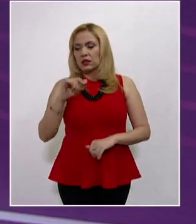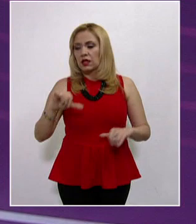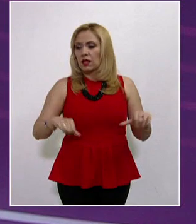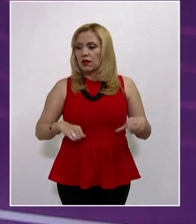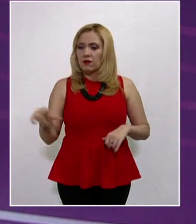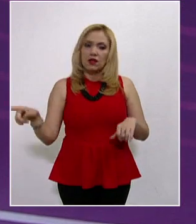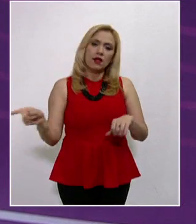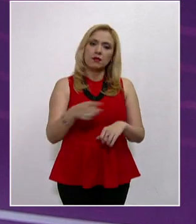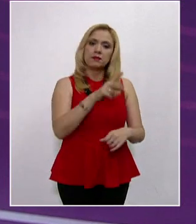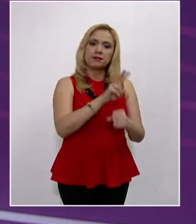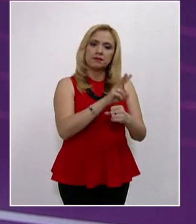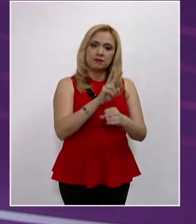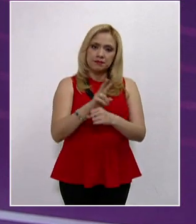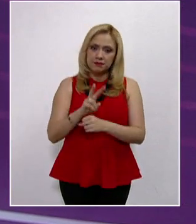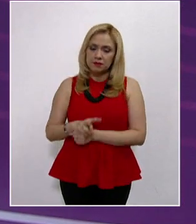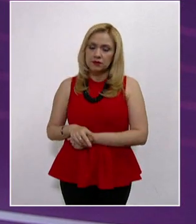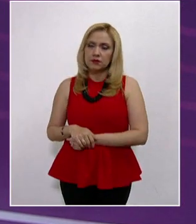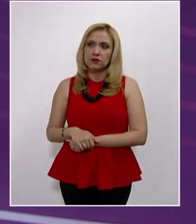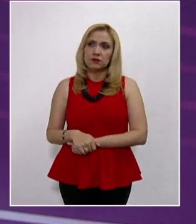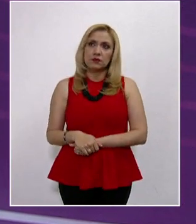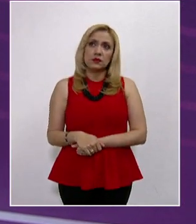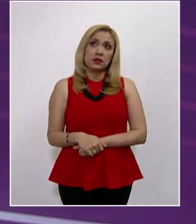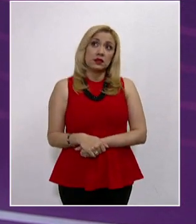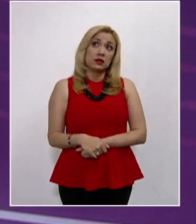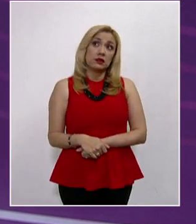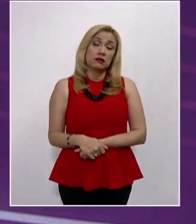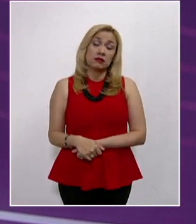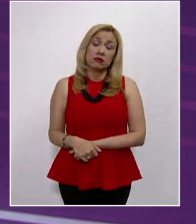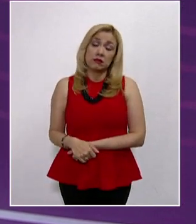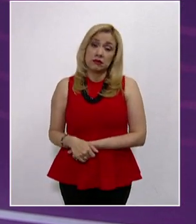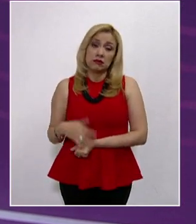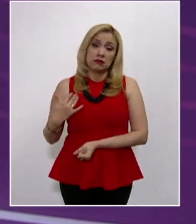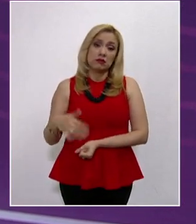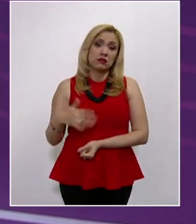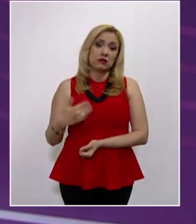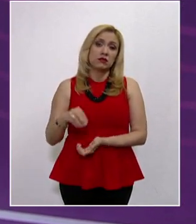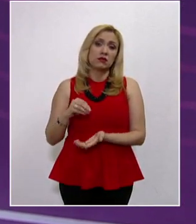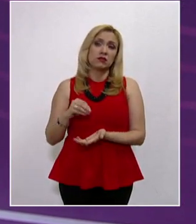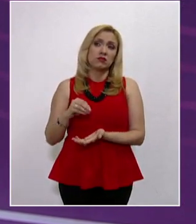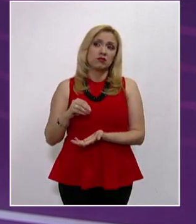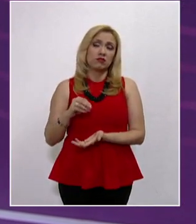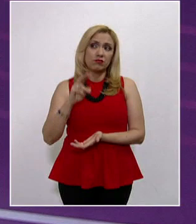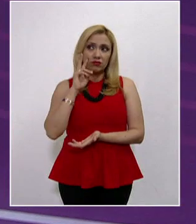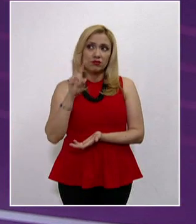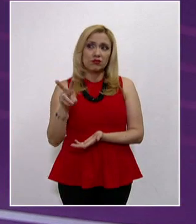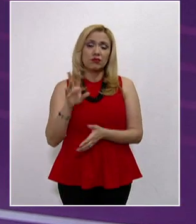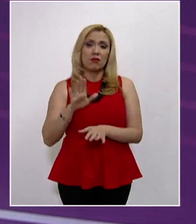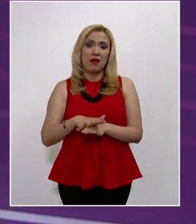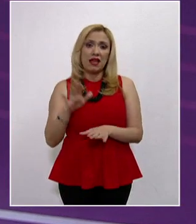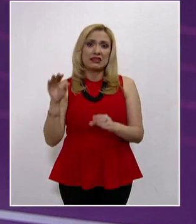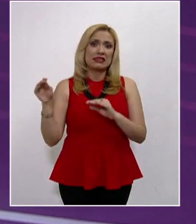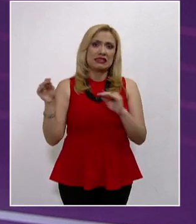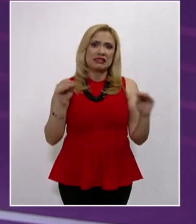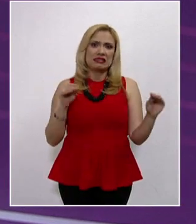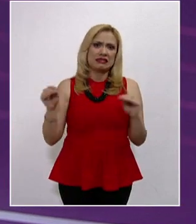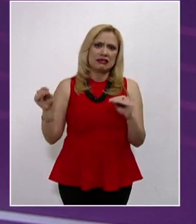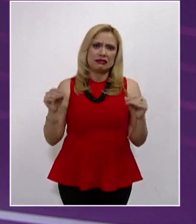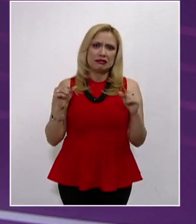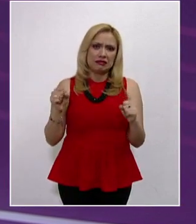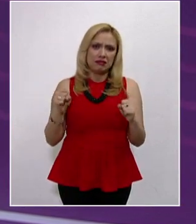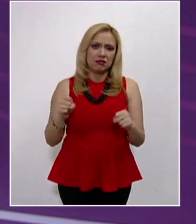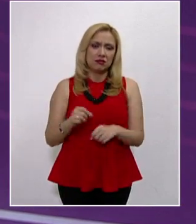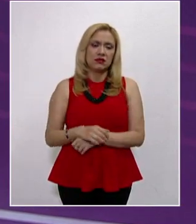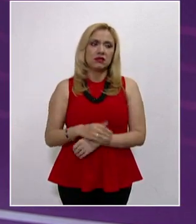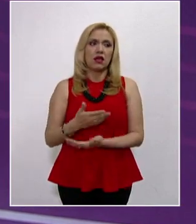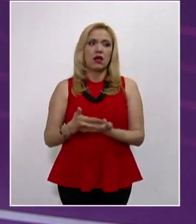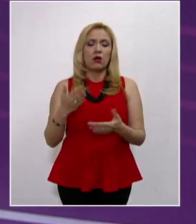seguridad pública se ha pues todavía puesto más en disputa. Lo